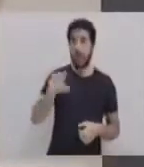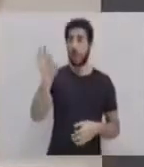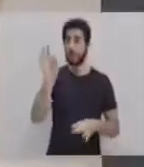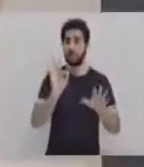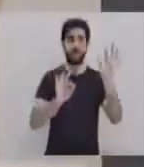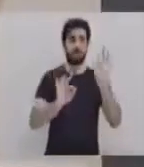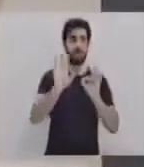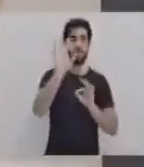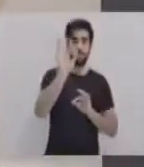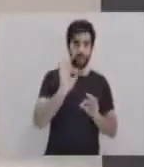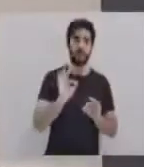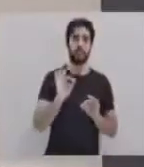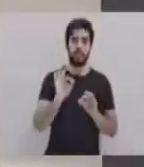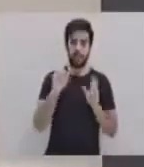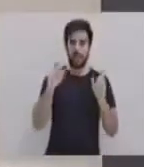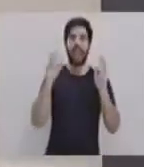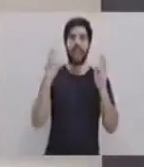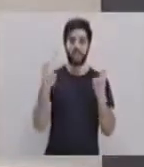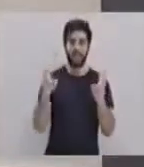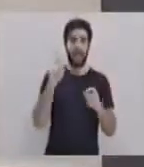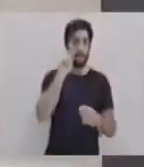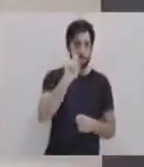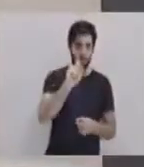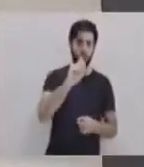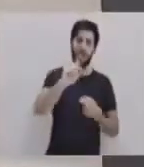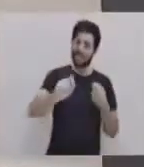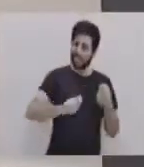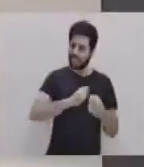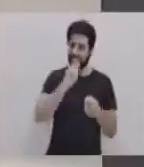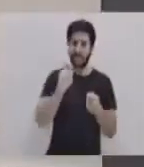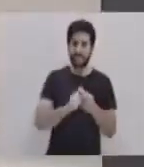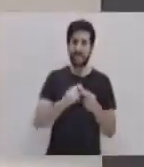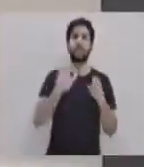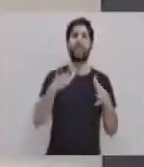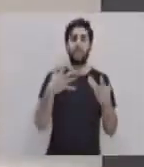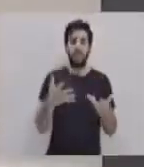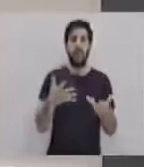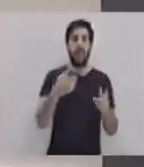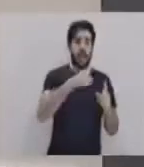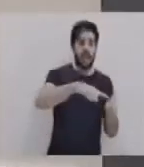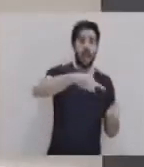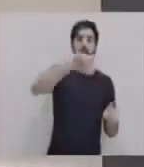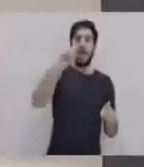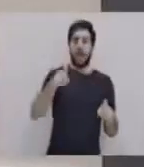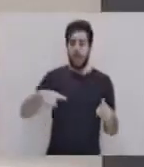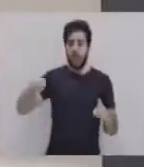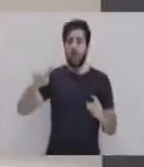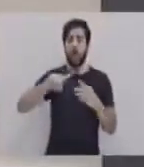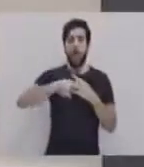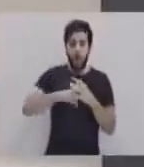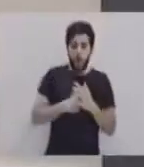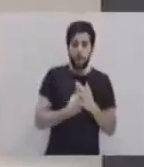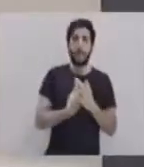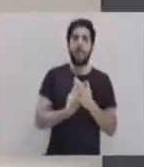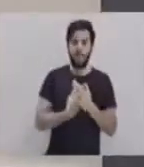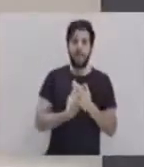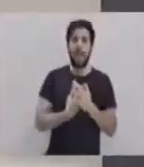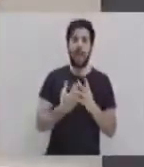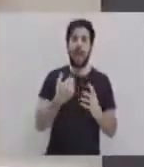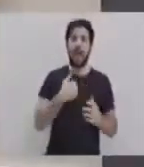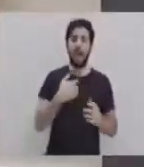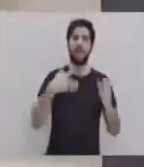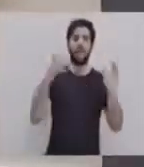gráfica empieza a perder su forma original, es decir, en el momento que empieza a bajar y luego